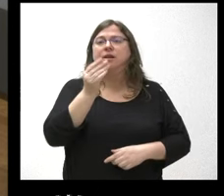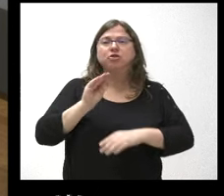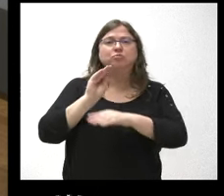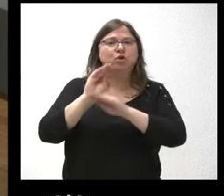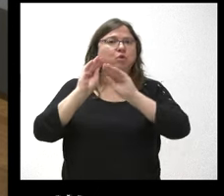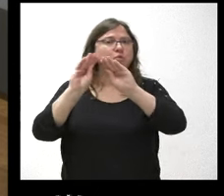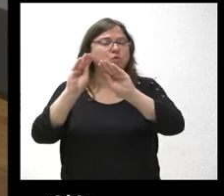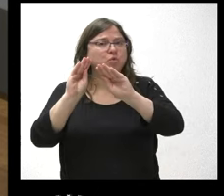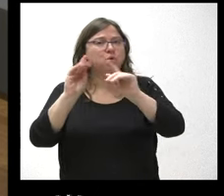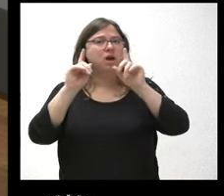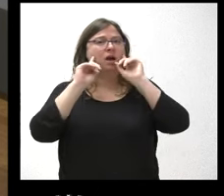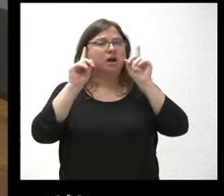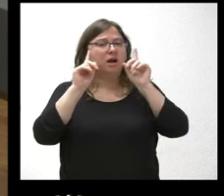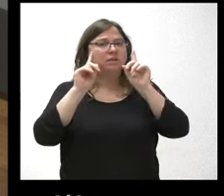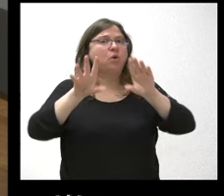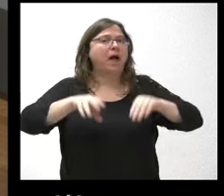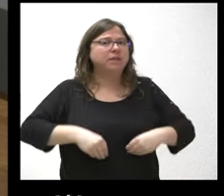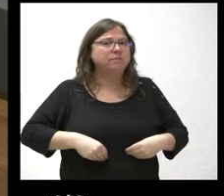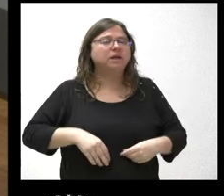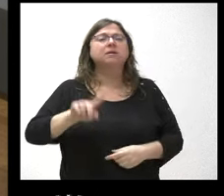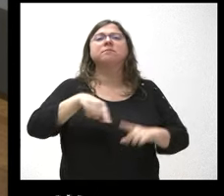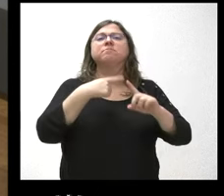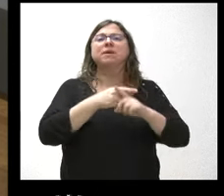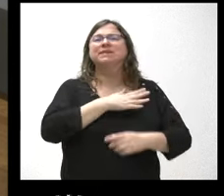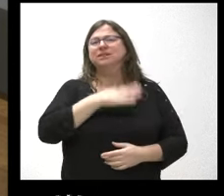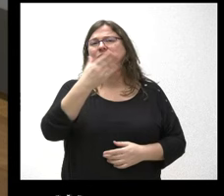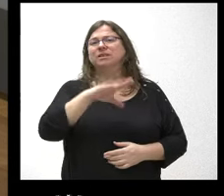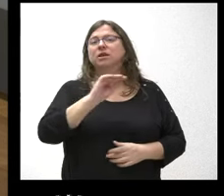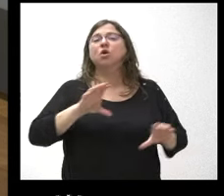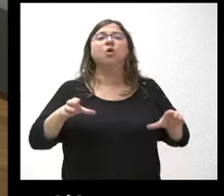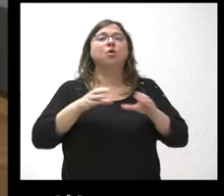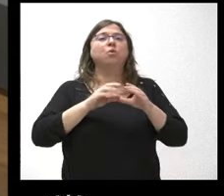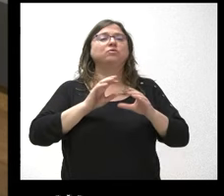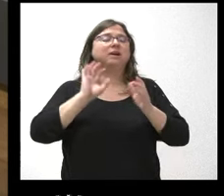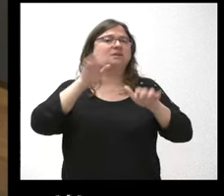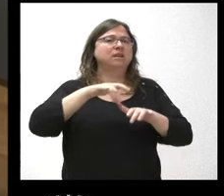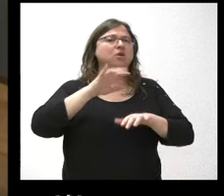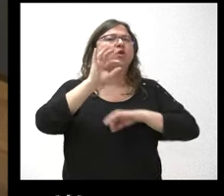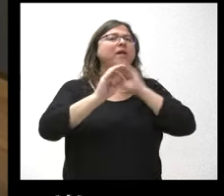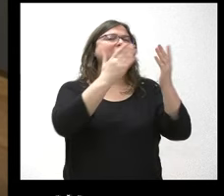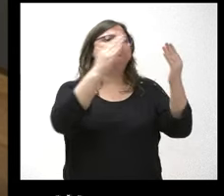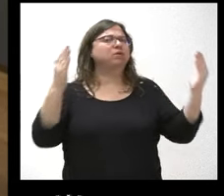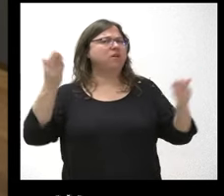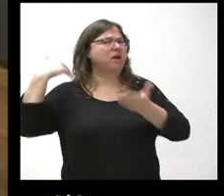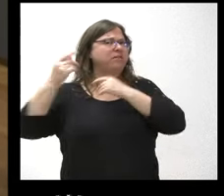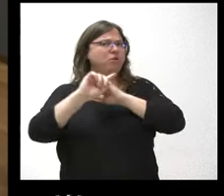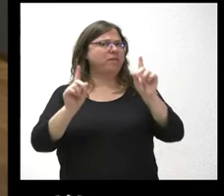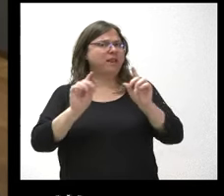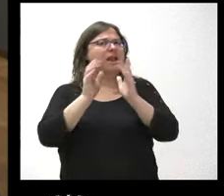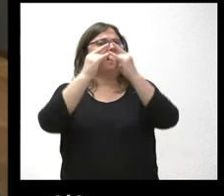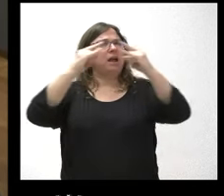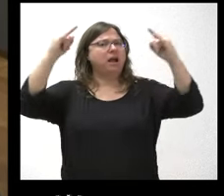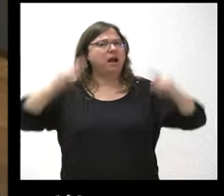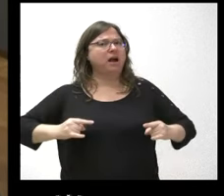propios actos en el caso de que no acepten estas actividades. Y luego también entiendo que la Junta no va a organizar ya la exposición que organizaba otros años y tampoco a instalar la carpa